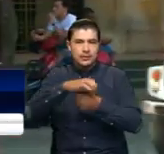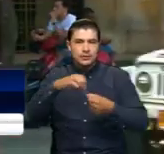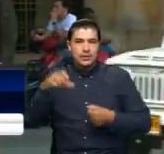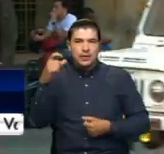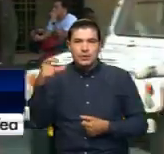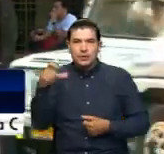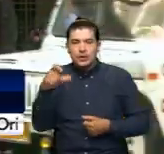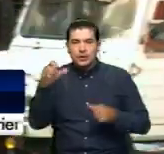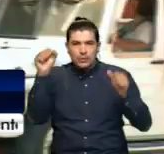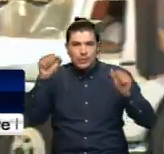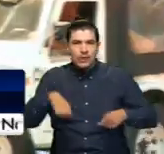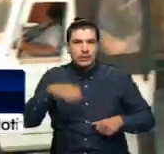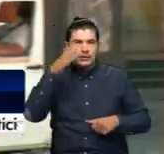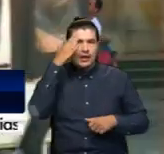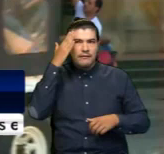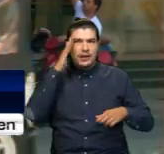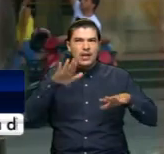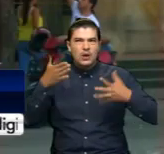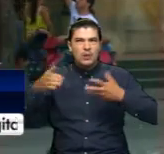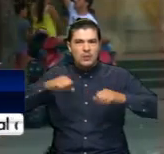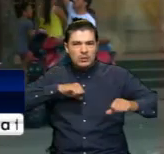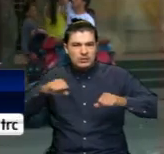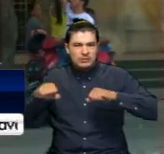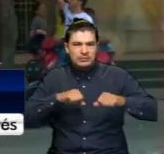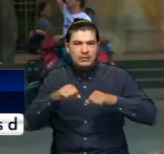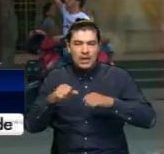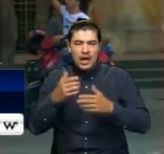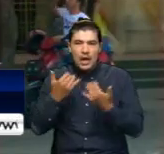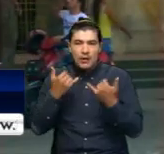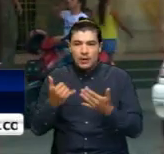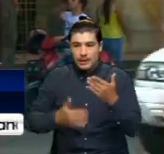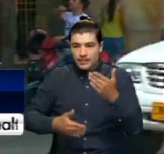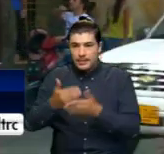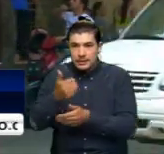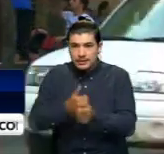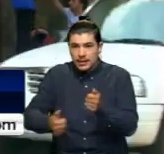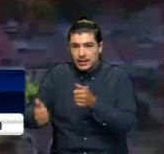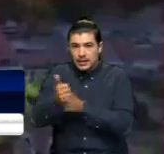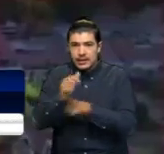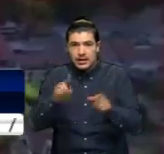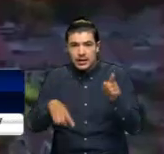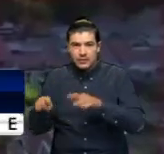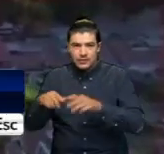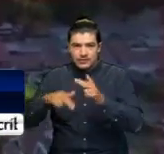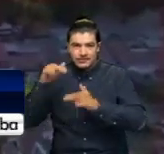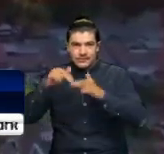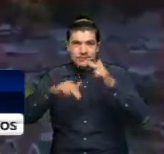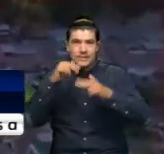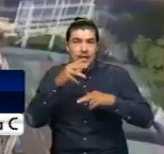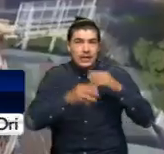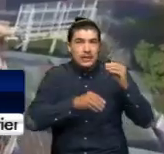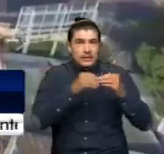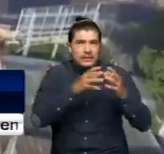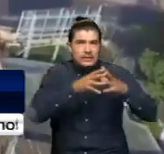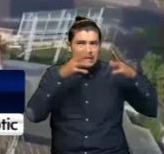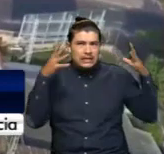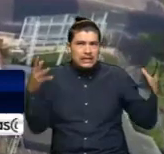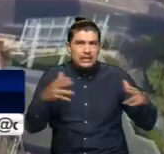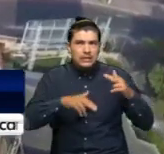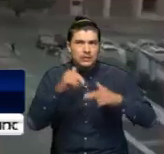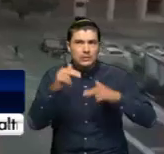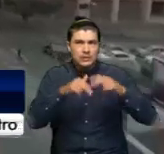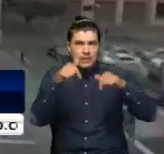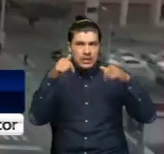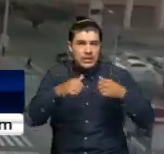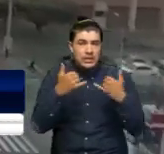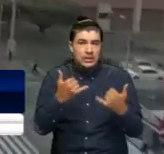para saber cómo se comporta la movilidad en la ciudad mientras se adelantan algunas obras. Tras las megaobras que se realizarán en la